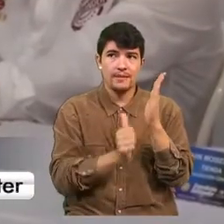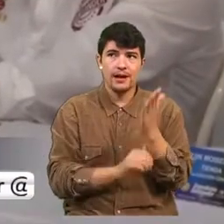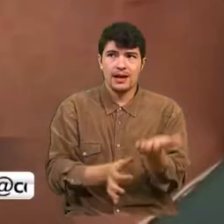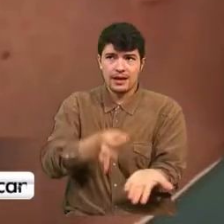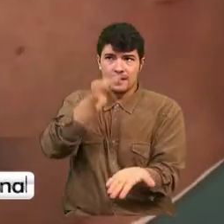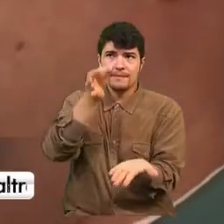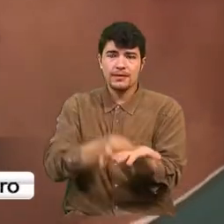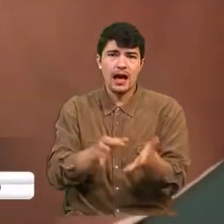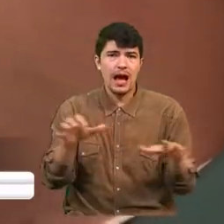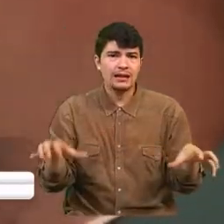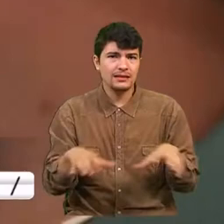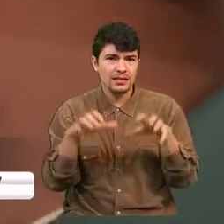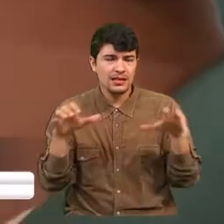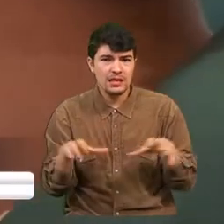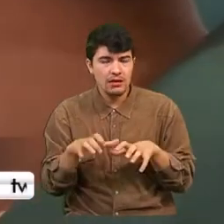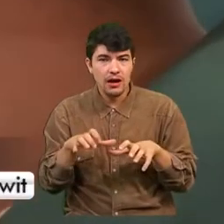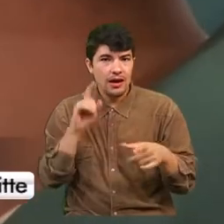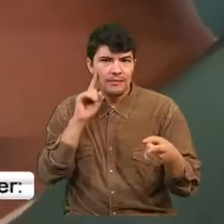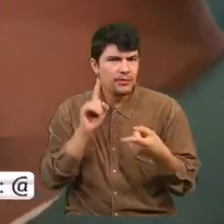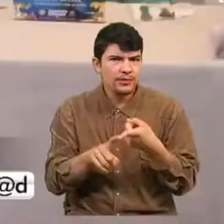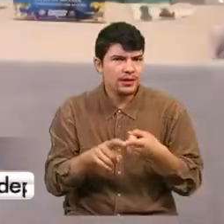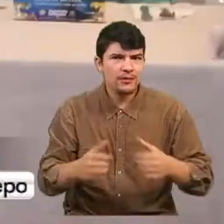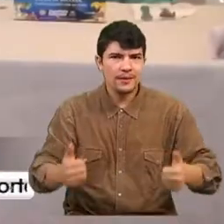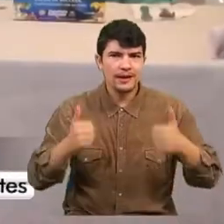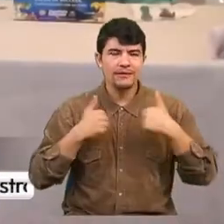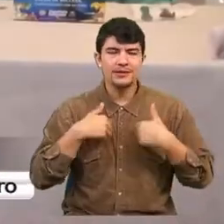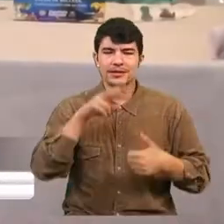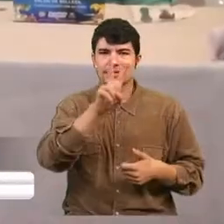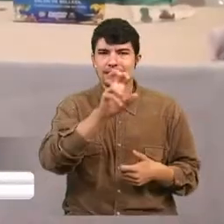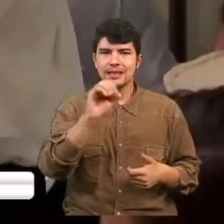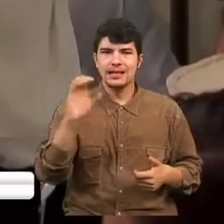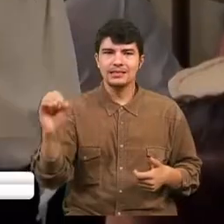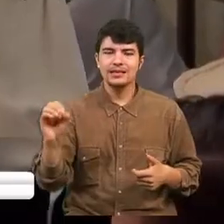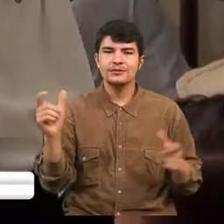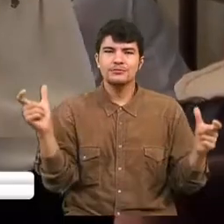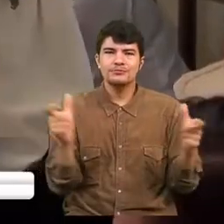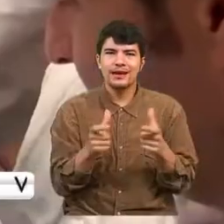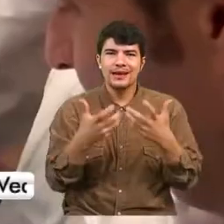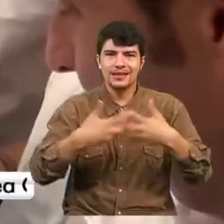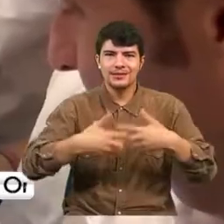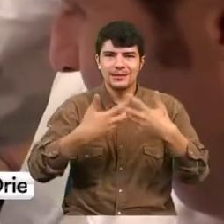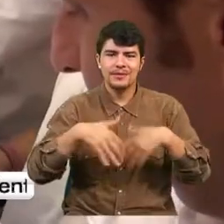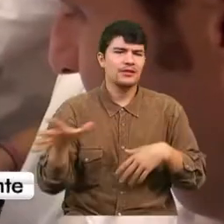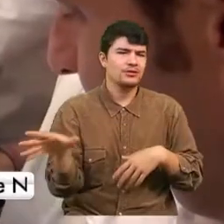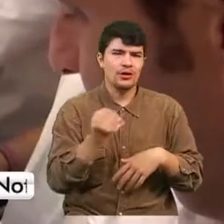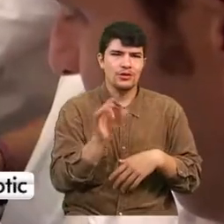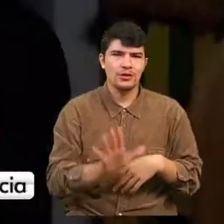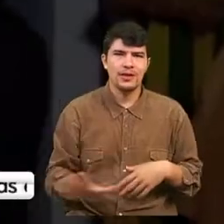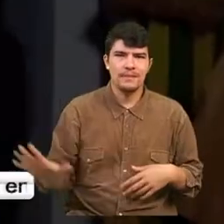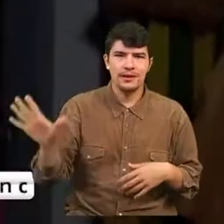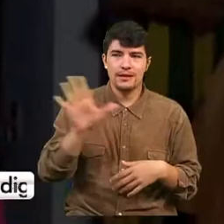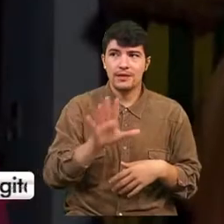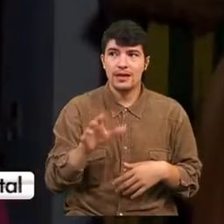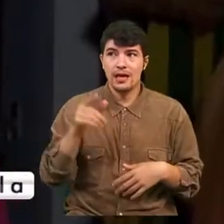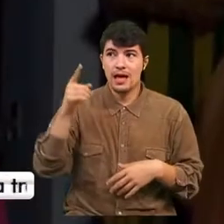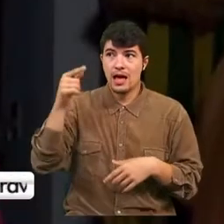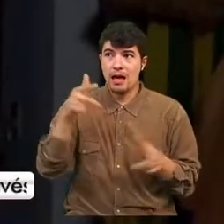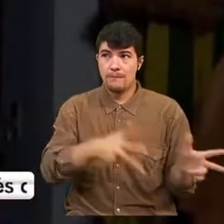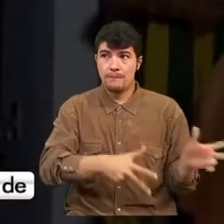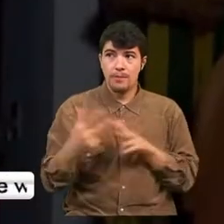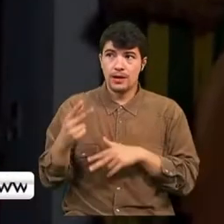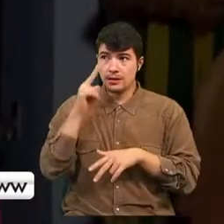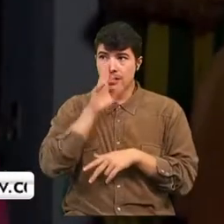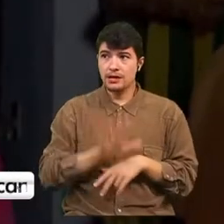con Activos, proyecta beneficiar a 700 microempresarios en todo el departamento. Puente Nacional, apoyamos el año pasado